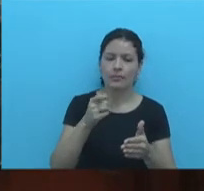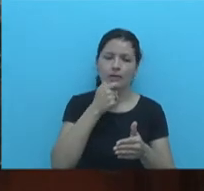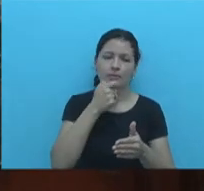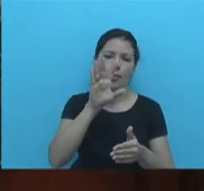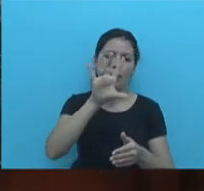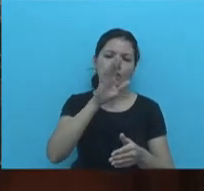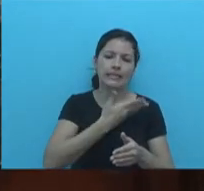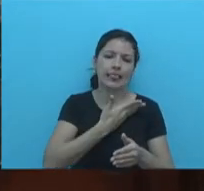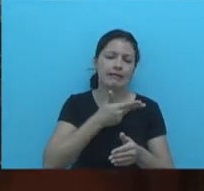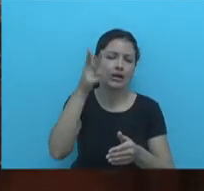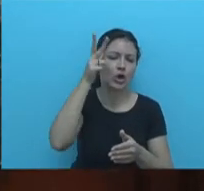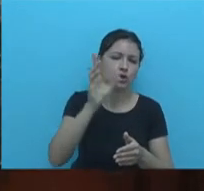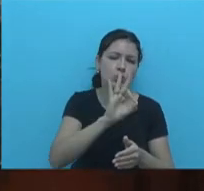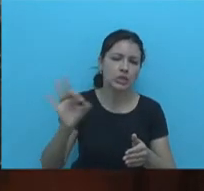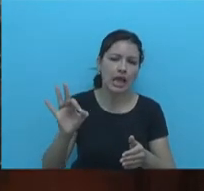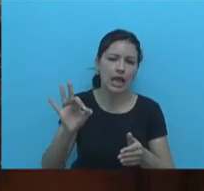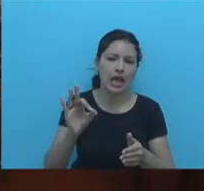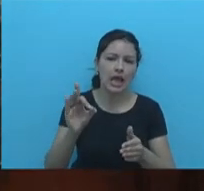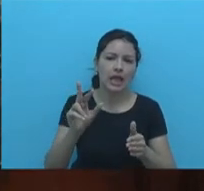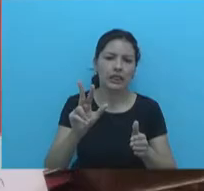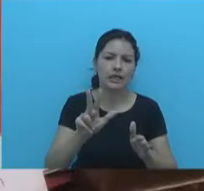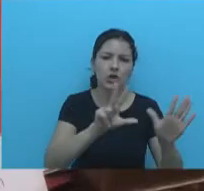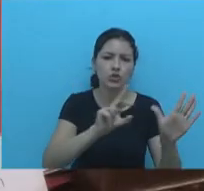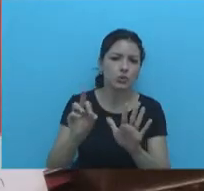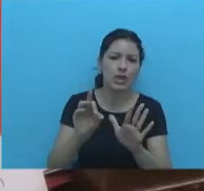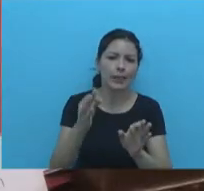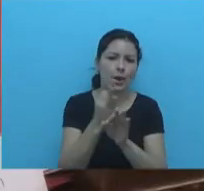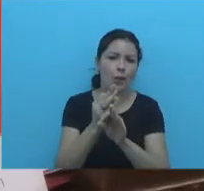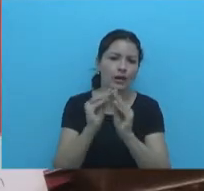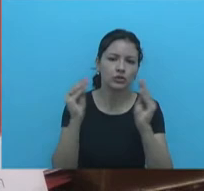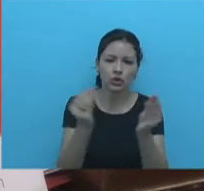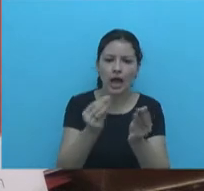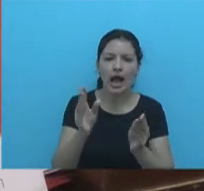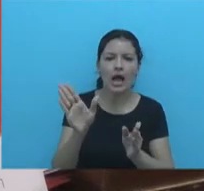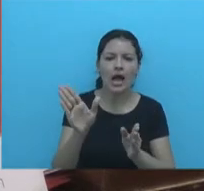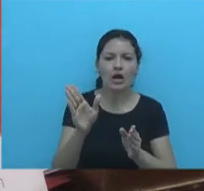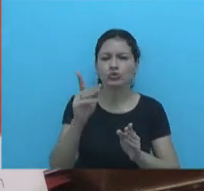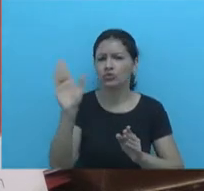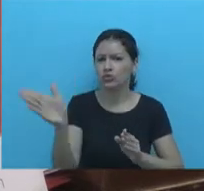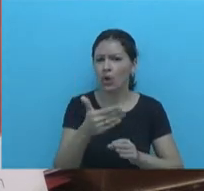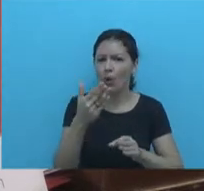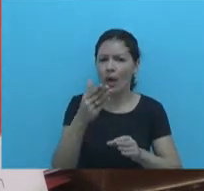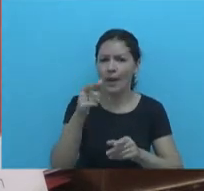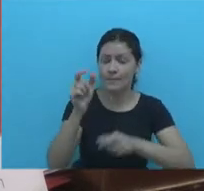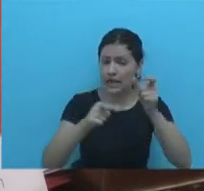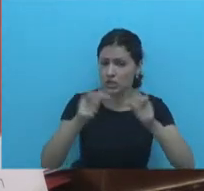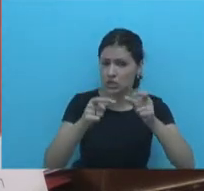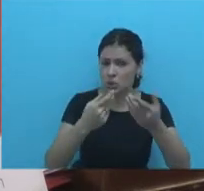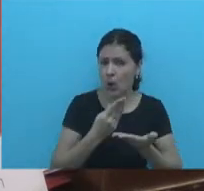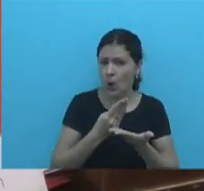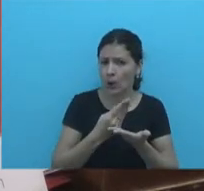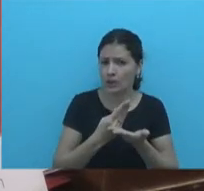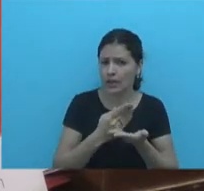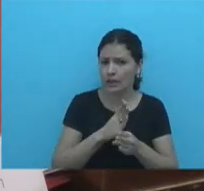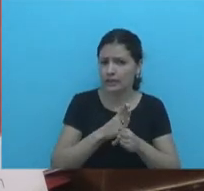provincia, o sea, 800 profesionales por día, 800 profesionales que tengan que incrementarse,